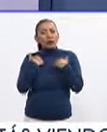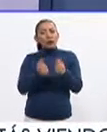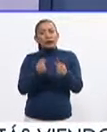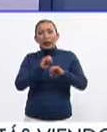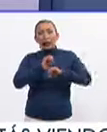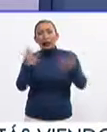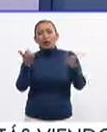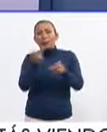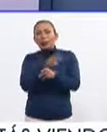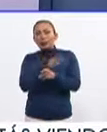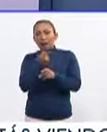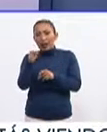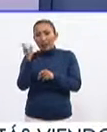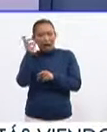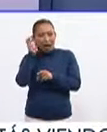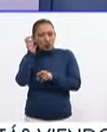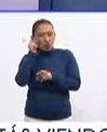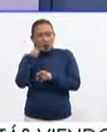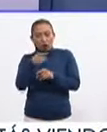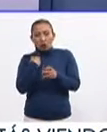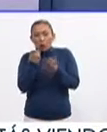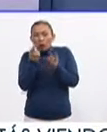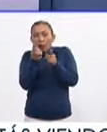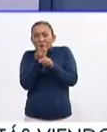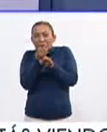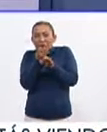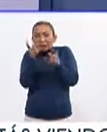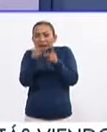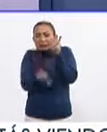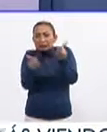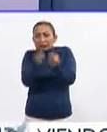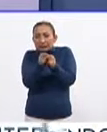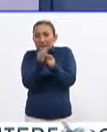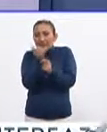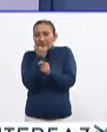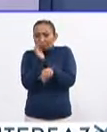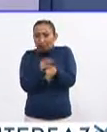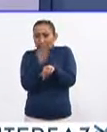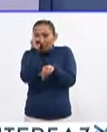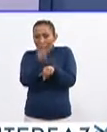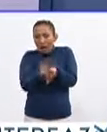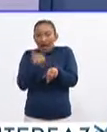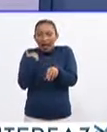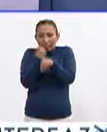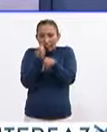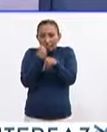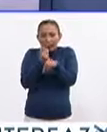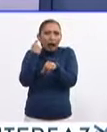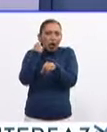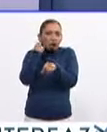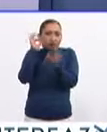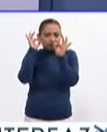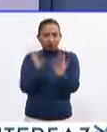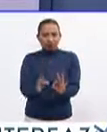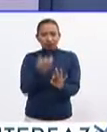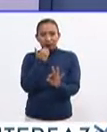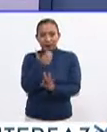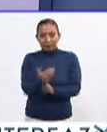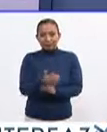entendiendo bien. De tal manera es que vamos a hacer una breve pausa, si nos lo permites, para tratar de que el audio